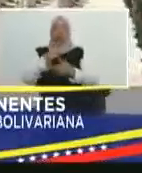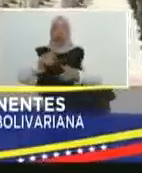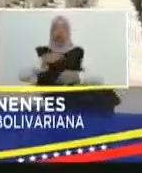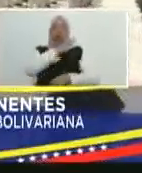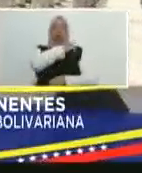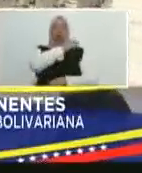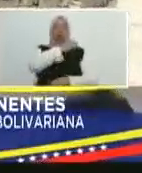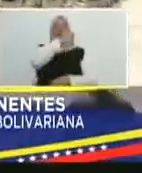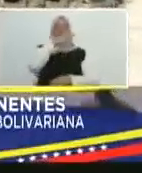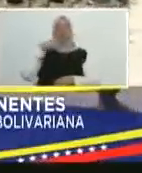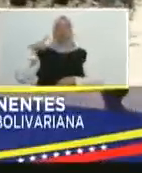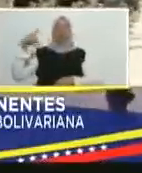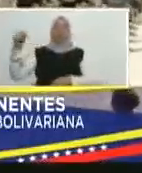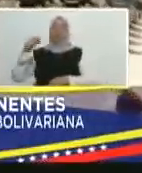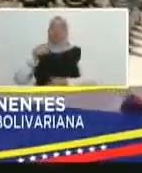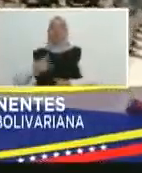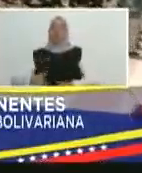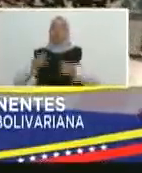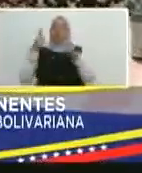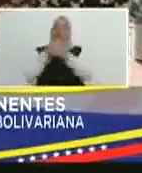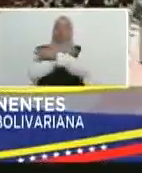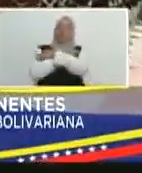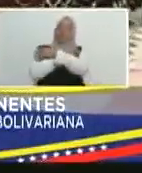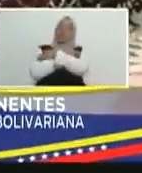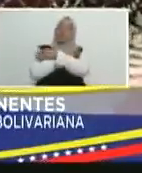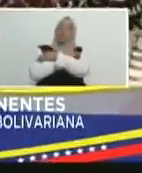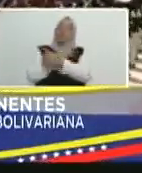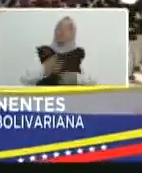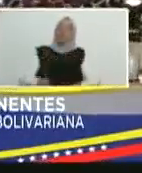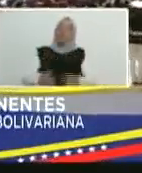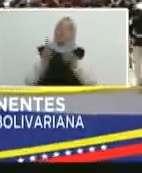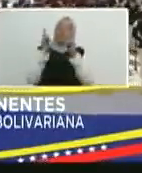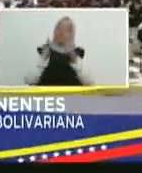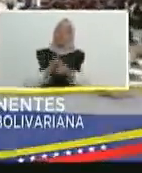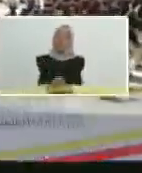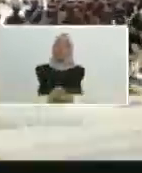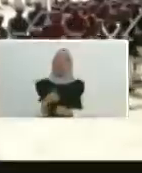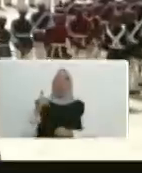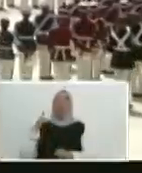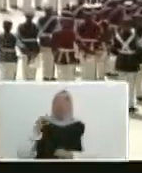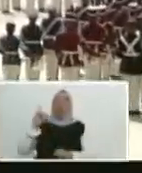para retirarme. Felicitaciones. Autorizado. A la